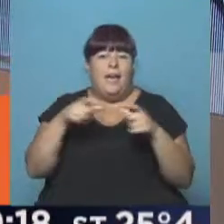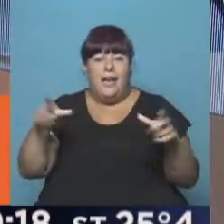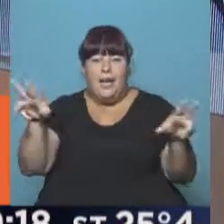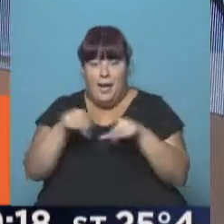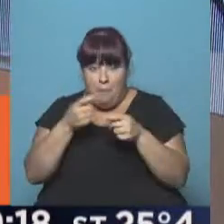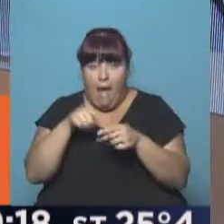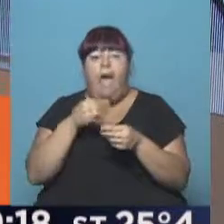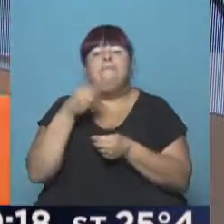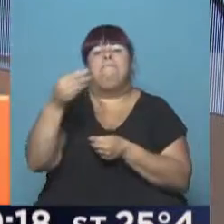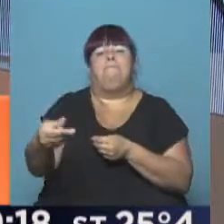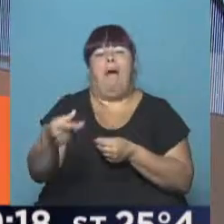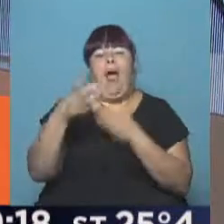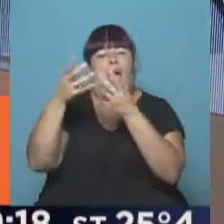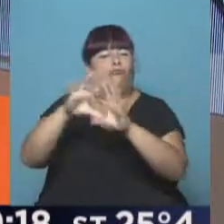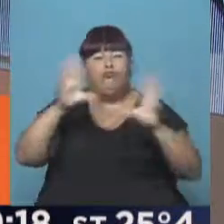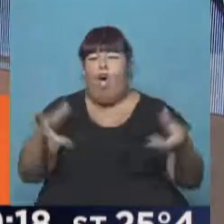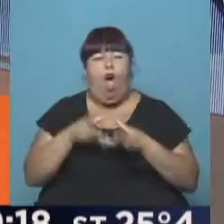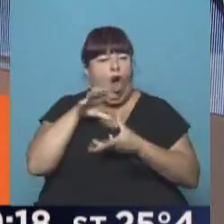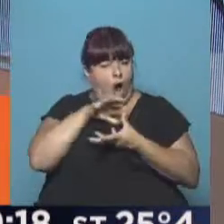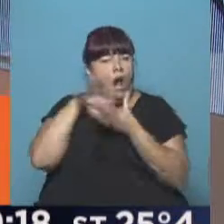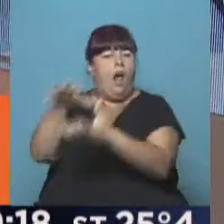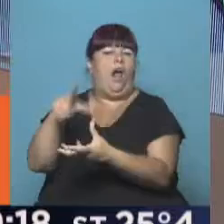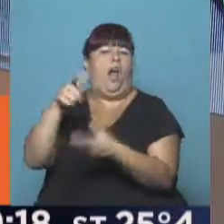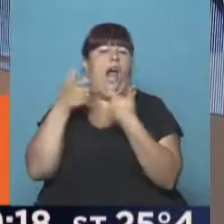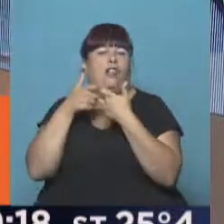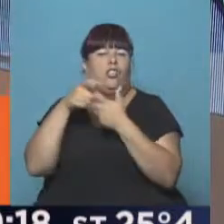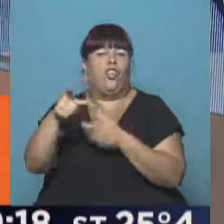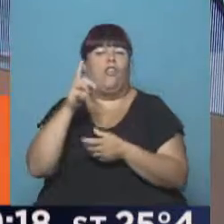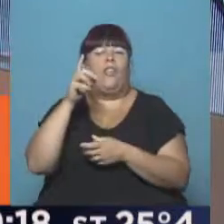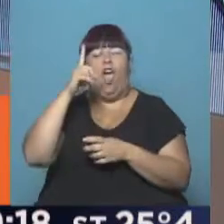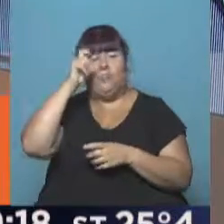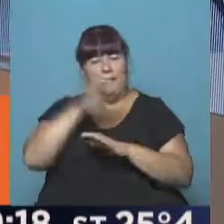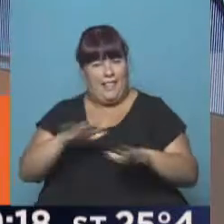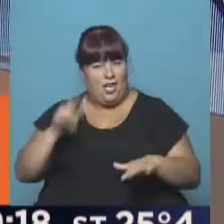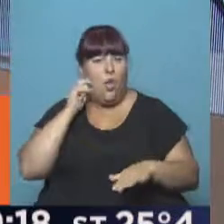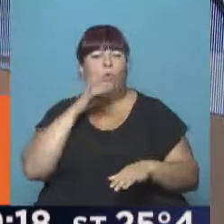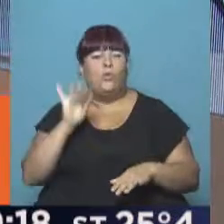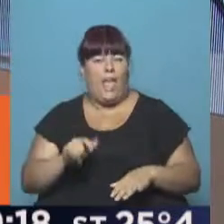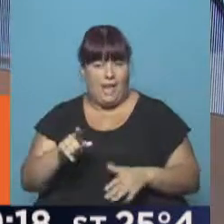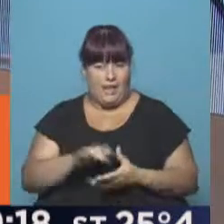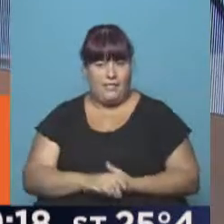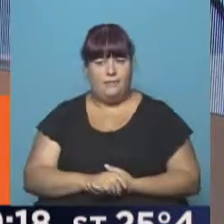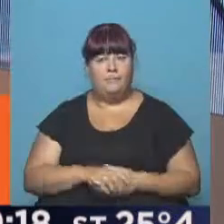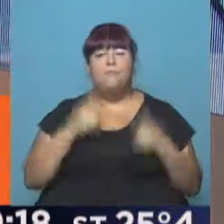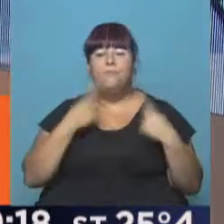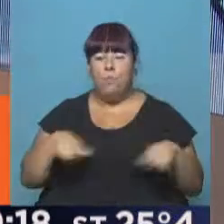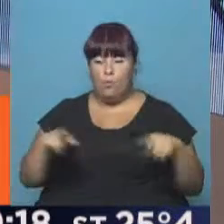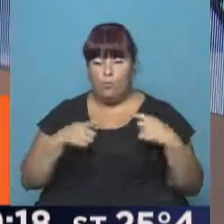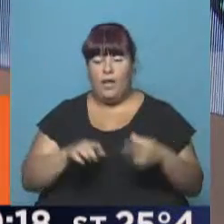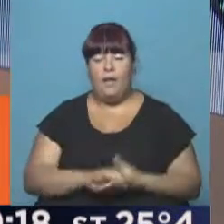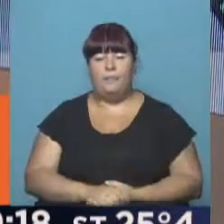entrada de dinero va a ser a completo beneficio de la cooperadora de ese Hospital de Niños Ricardo Gutiérrez.